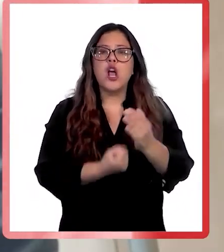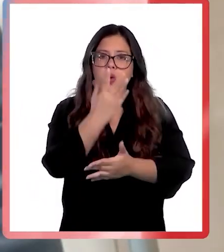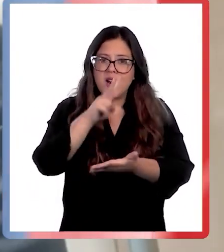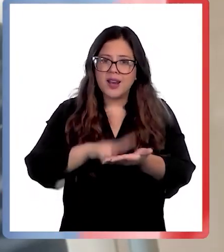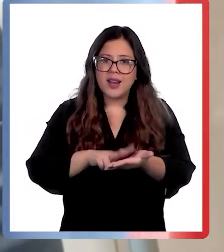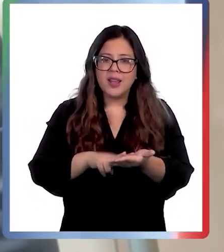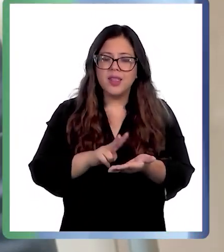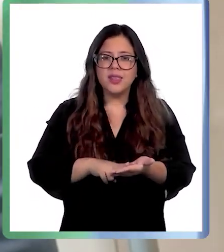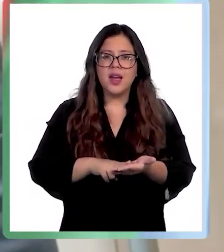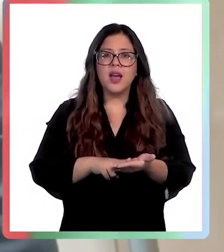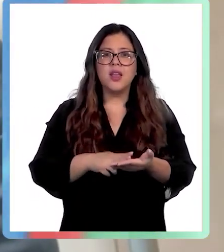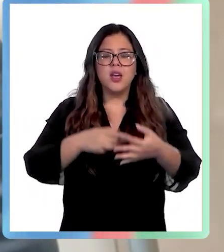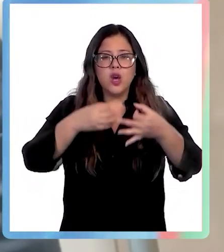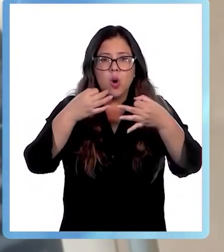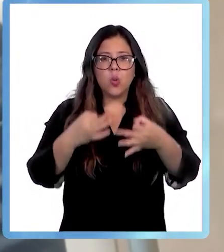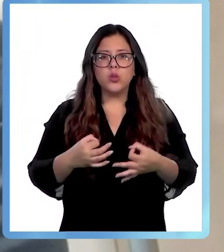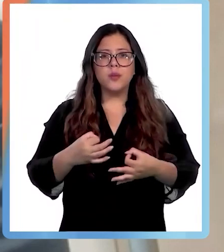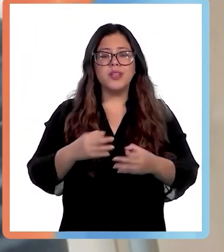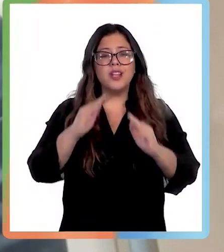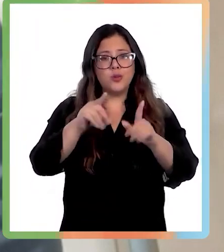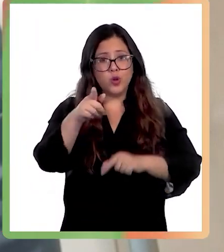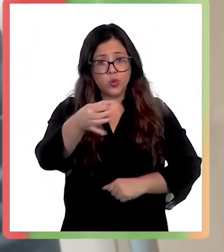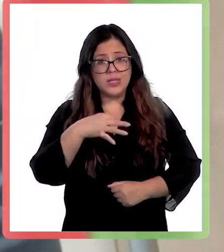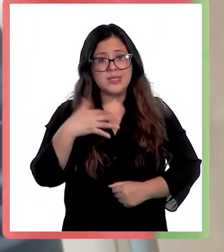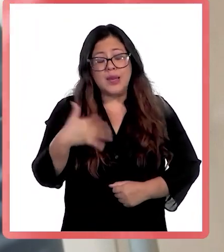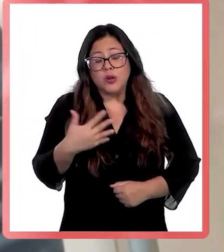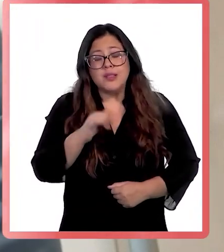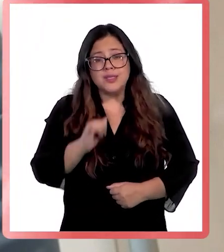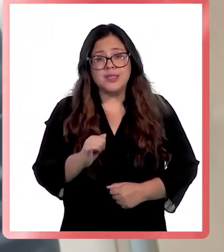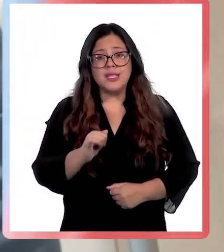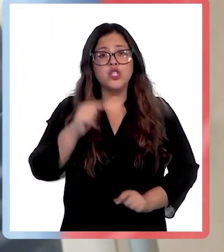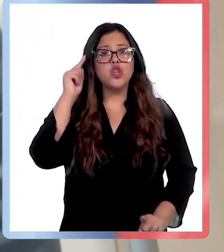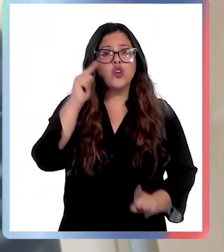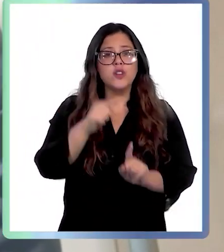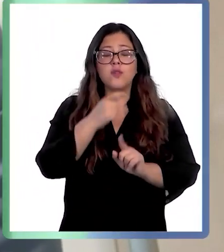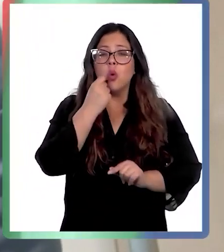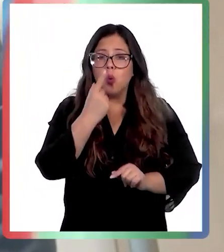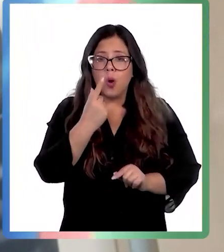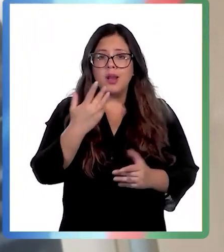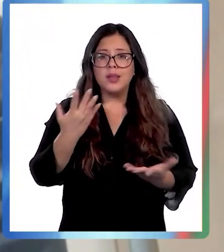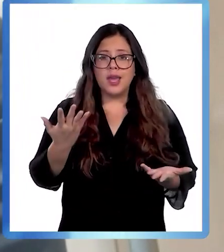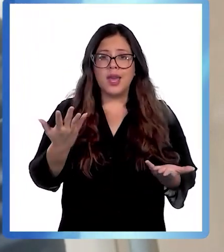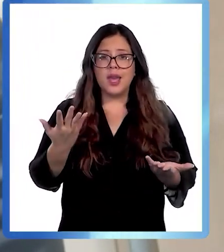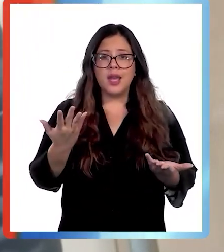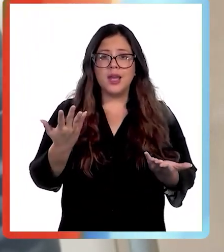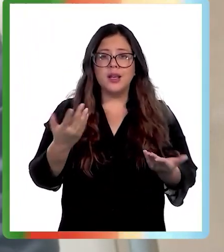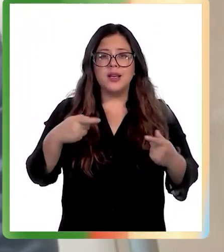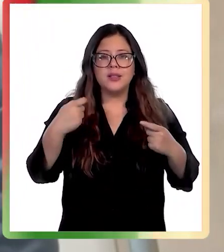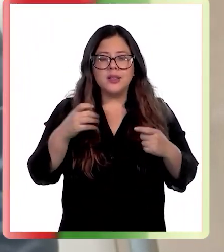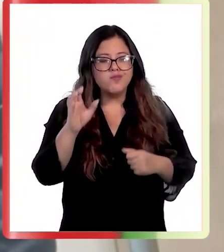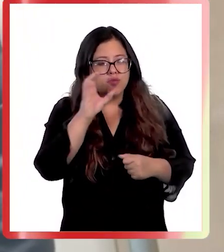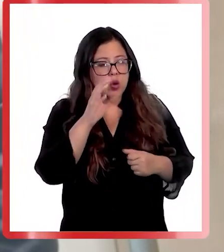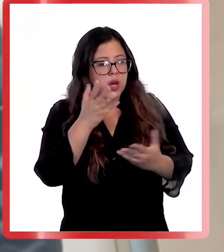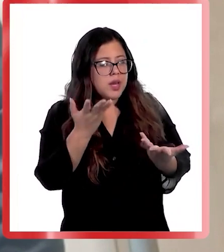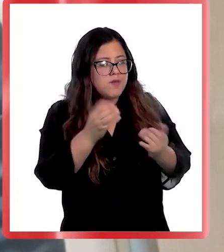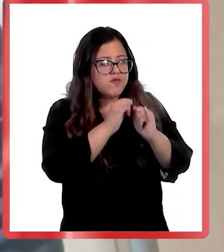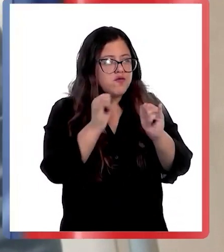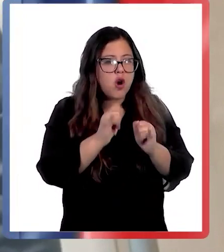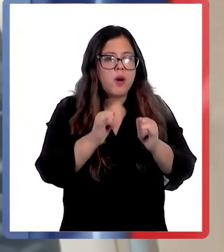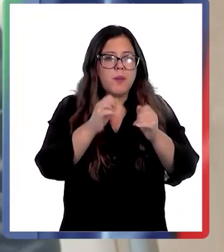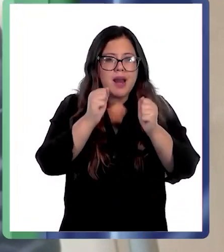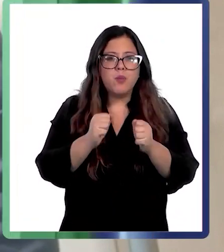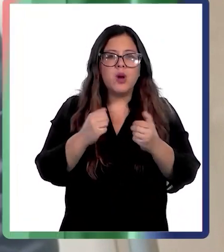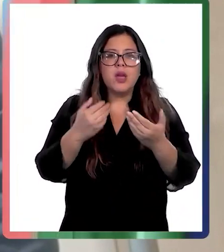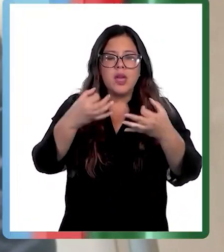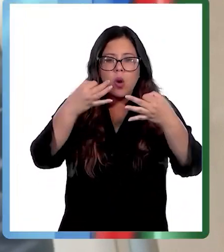realidad hay que tener en cuenta esto que acabas de decir que es importante y el objetivo es tratar de buscar algunos métodos alternativos para